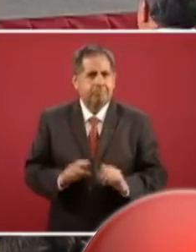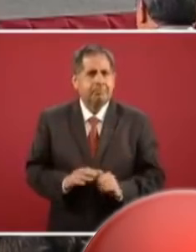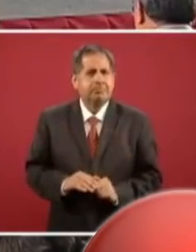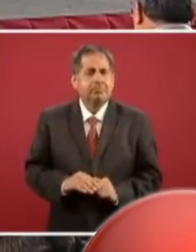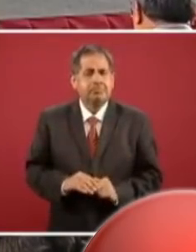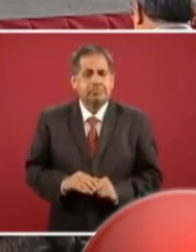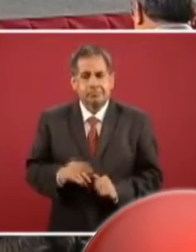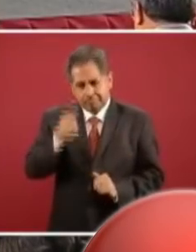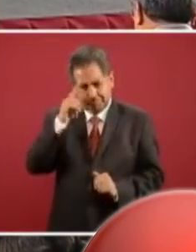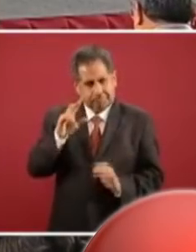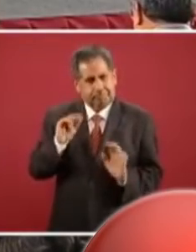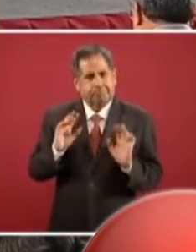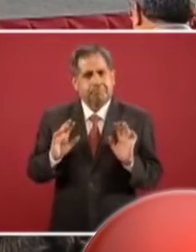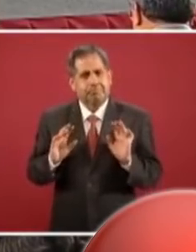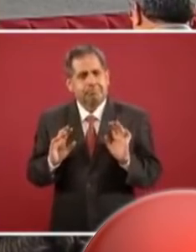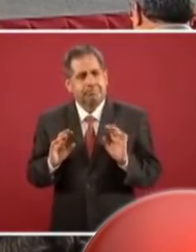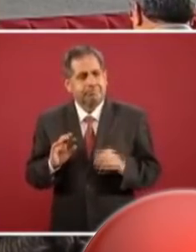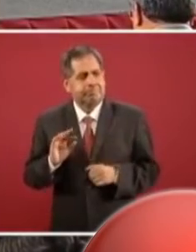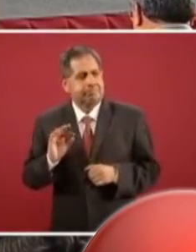para no